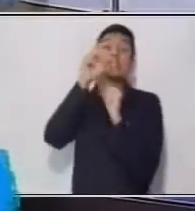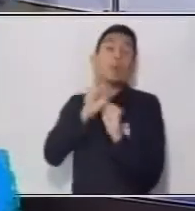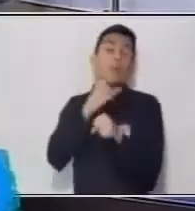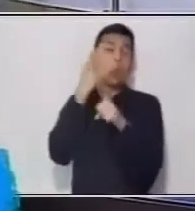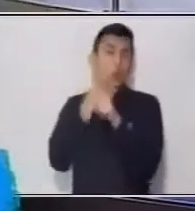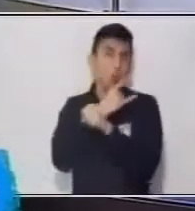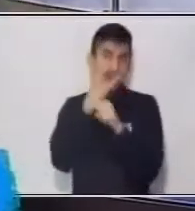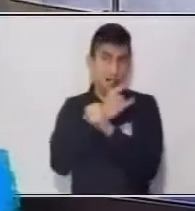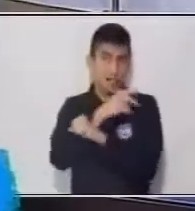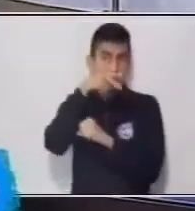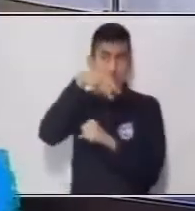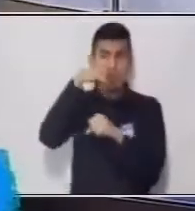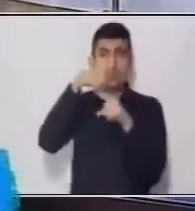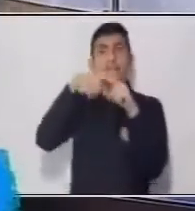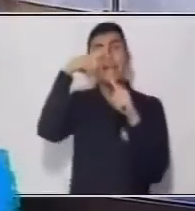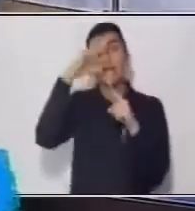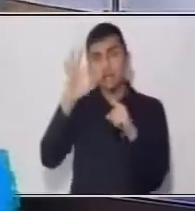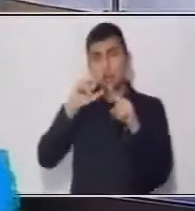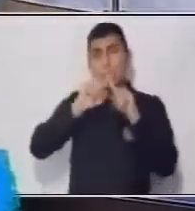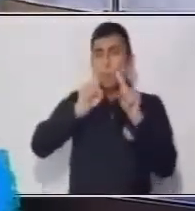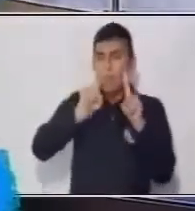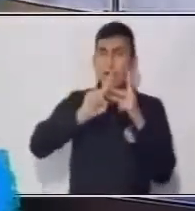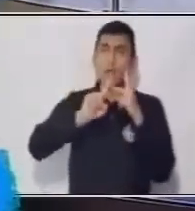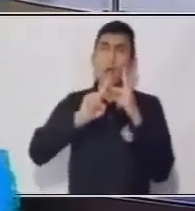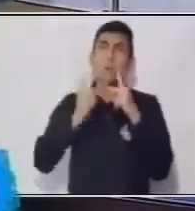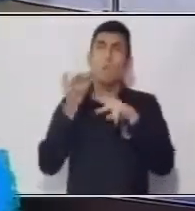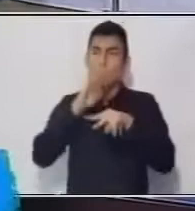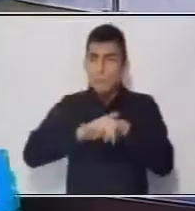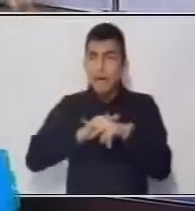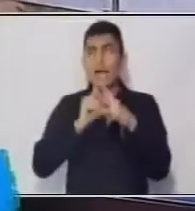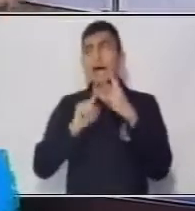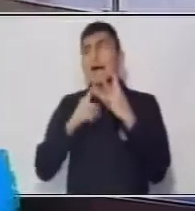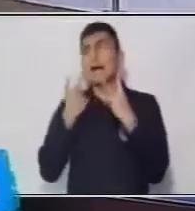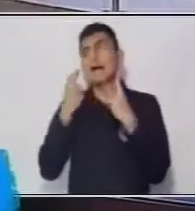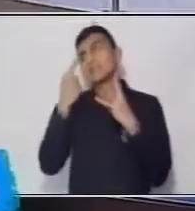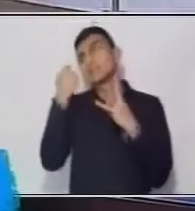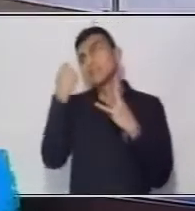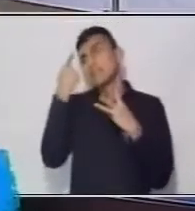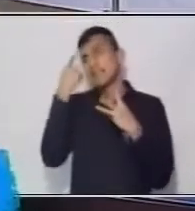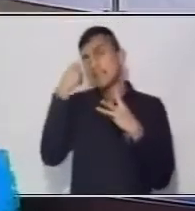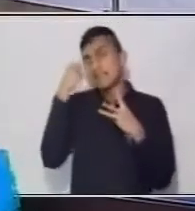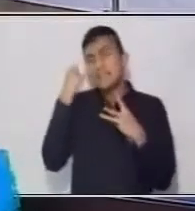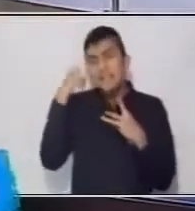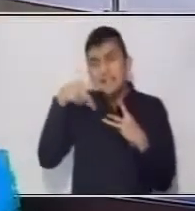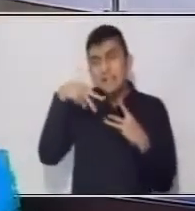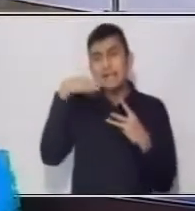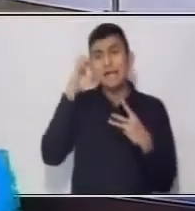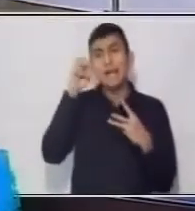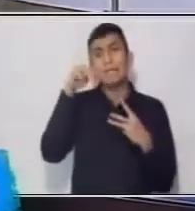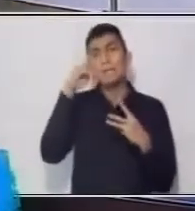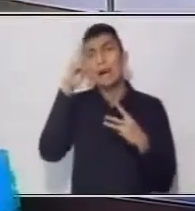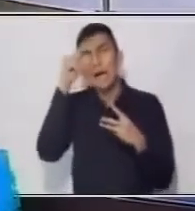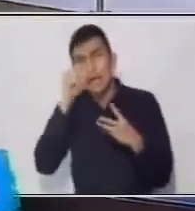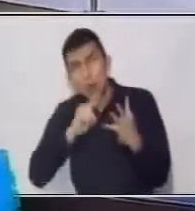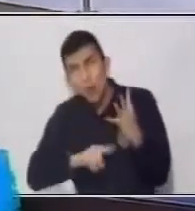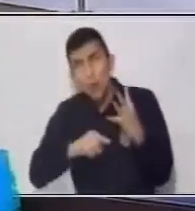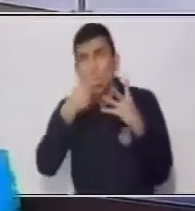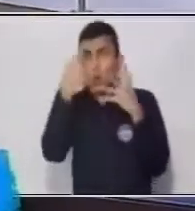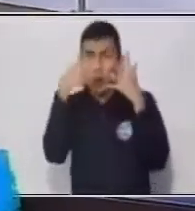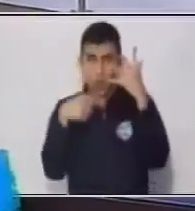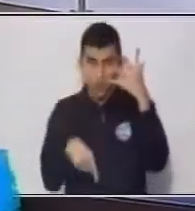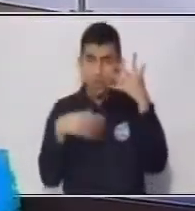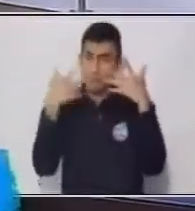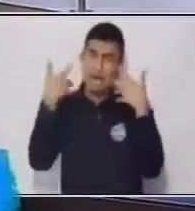los nexos pero, más, el nexo sin embargo, si no, no obstante,